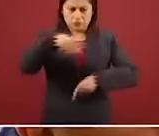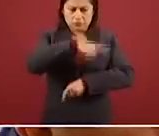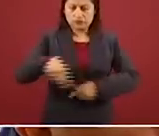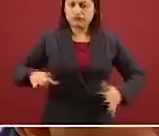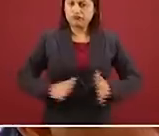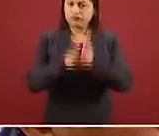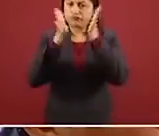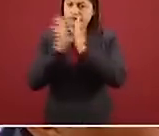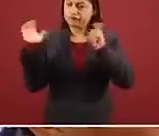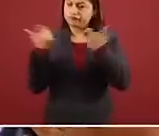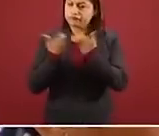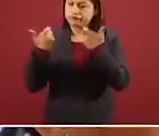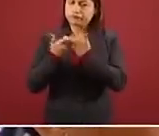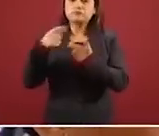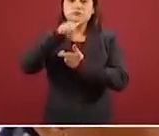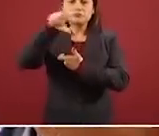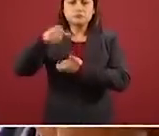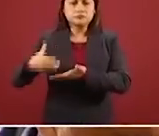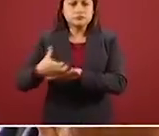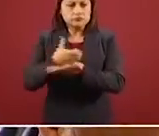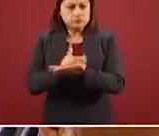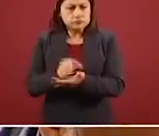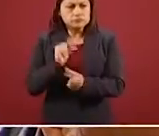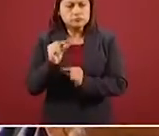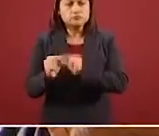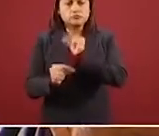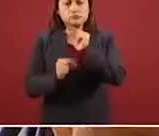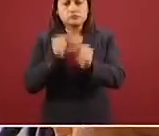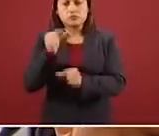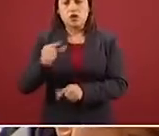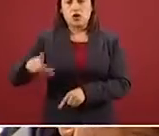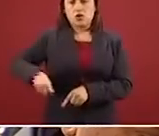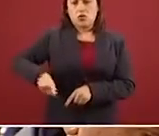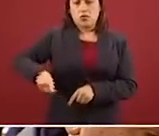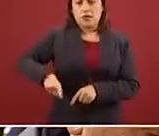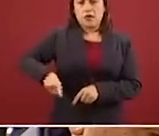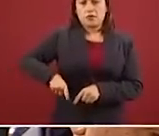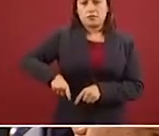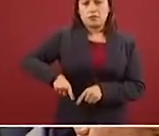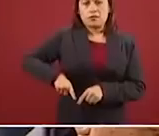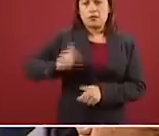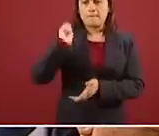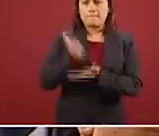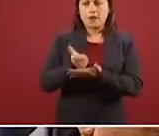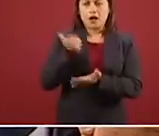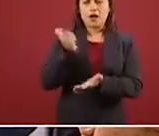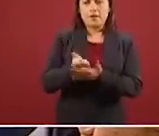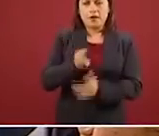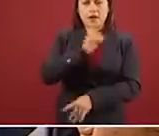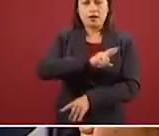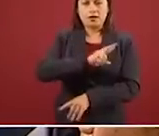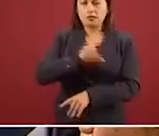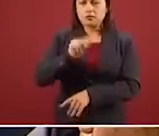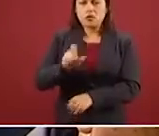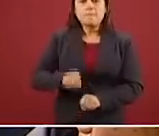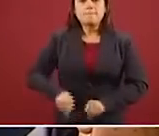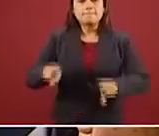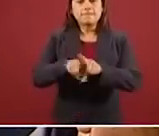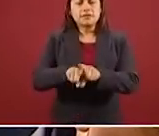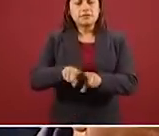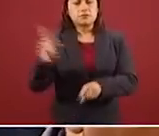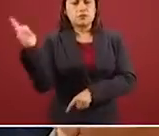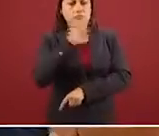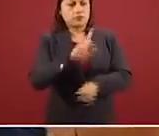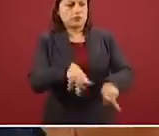un rendimiento, de que el gobierno no se endeude, de que el avión sea autofinanciable, de que no se esté pagando ya